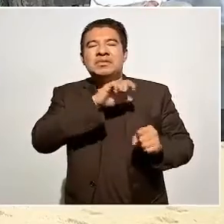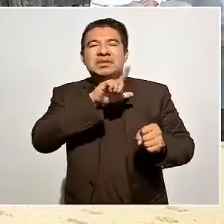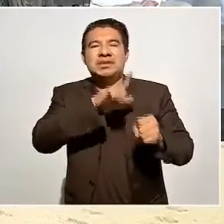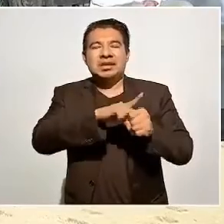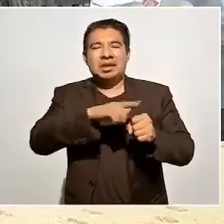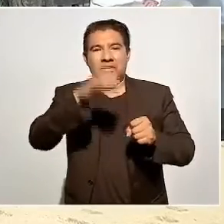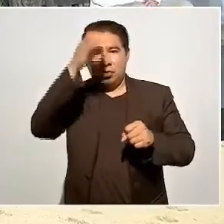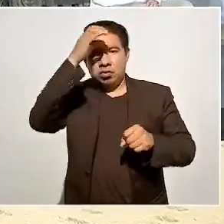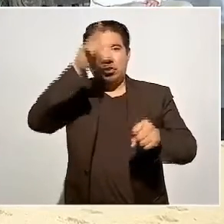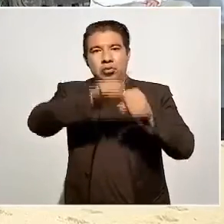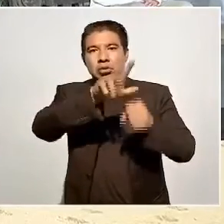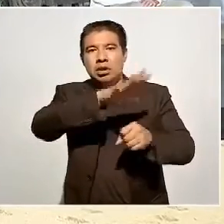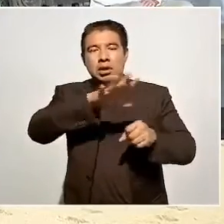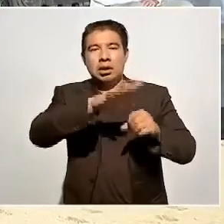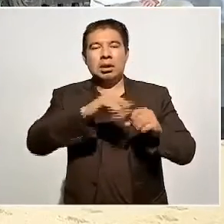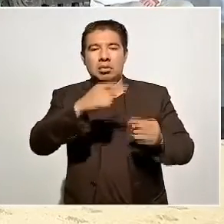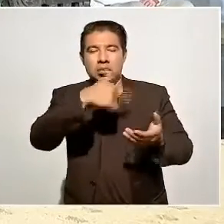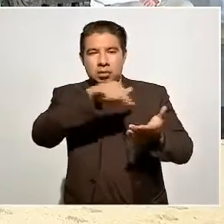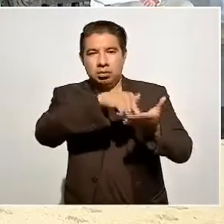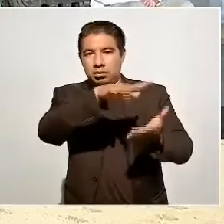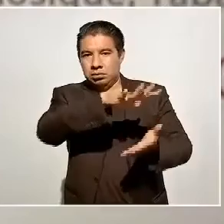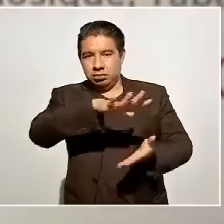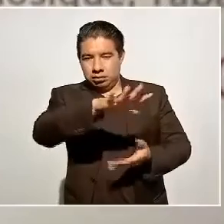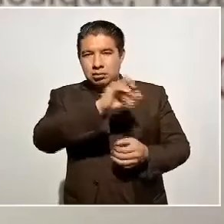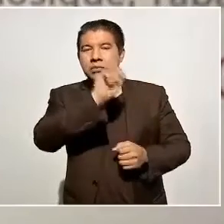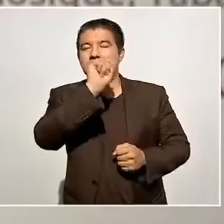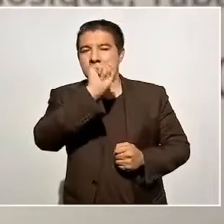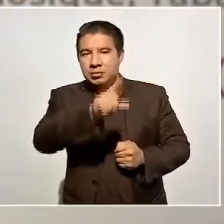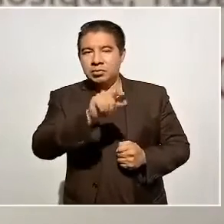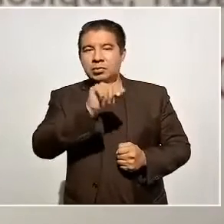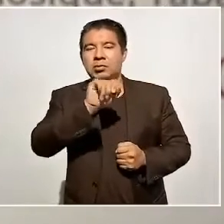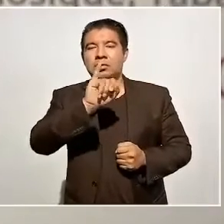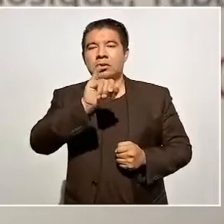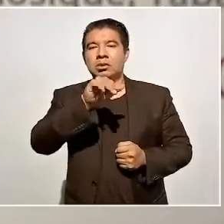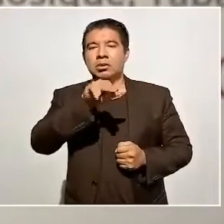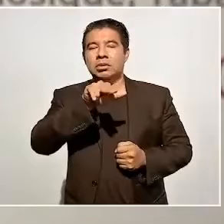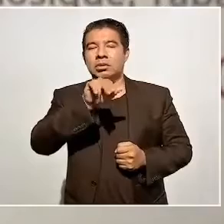Se tiene un convenio con el INAH para